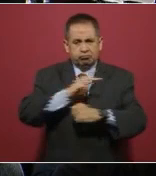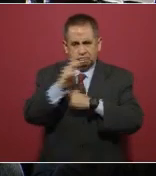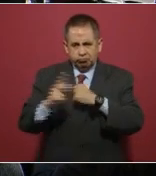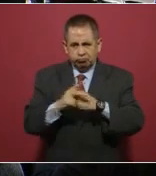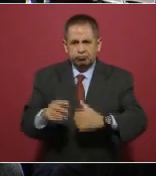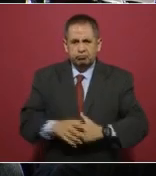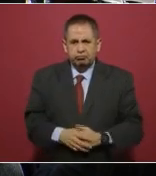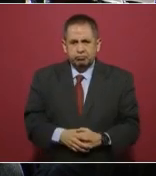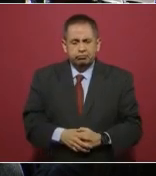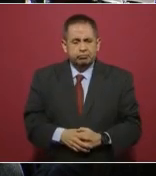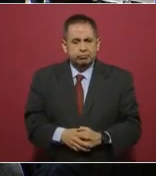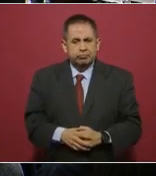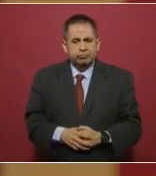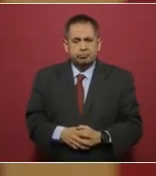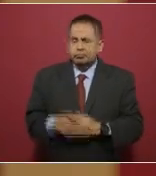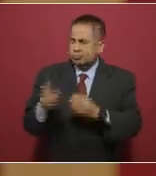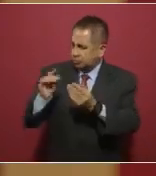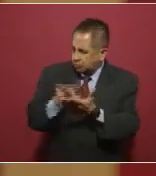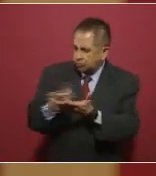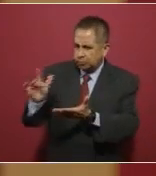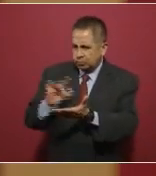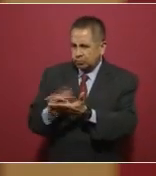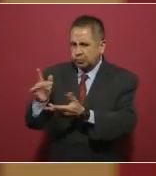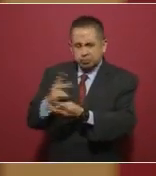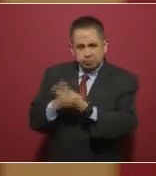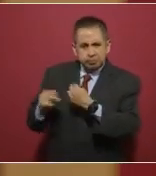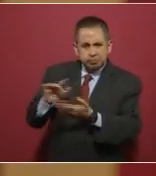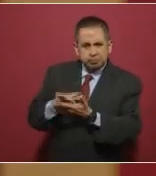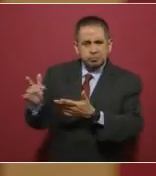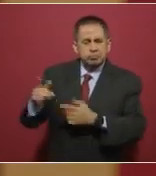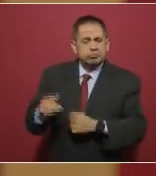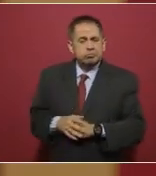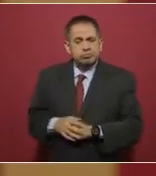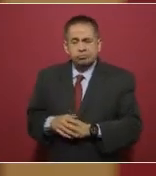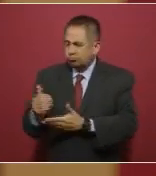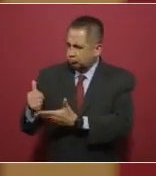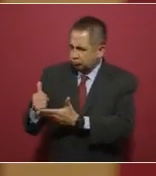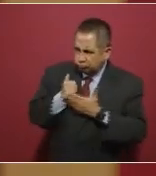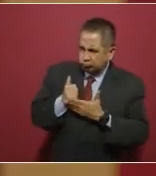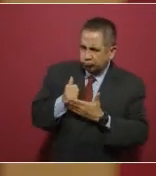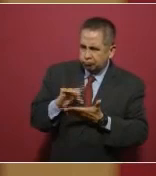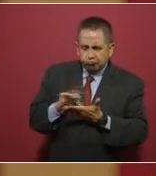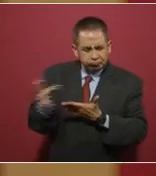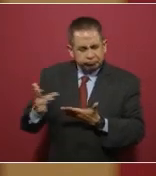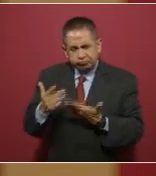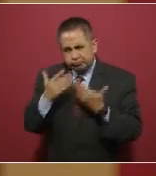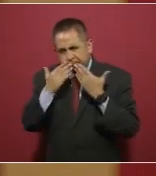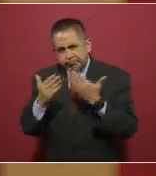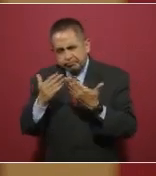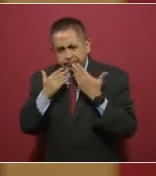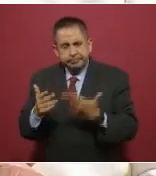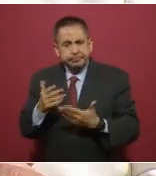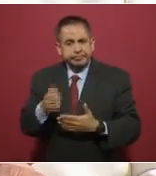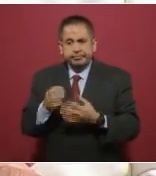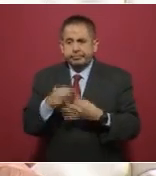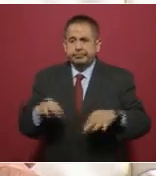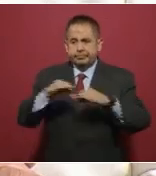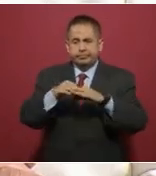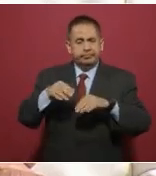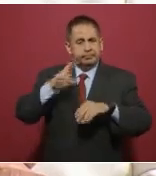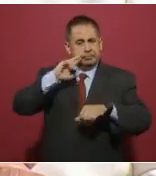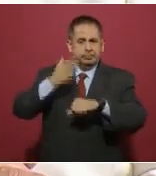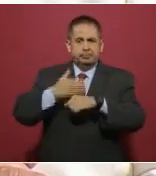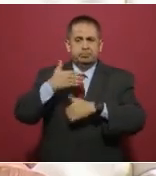país. Muchas gracias por ayudarnos en esta importante